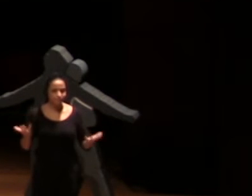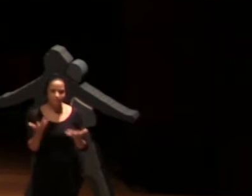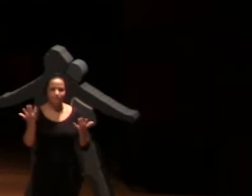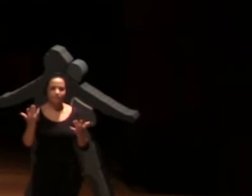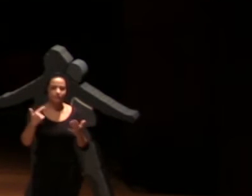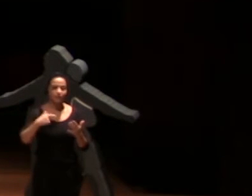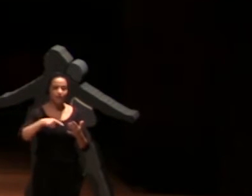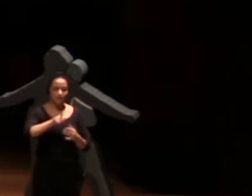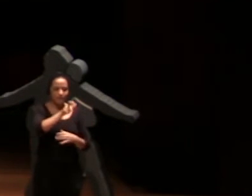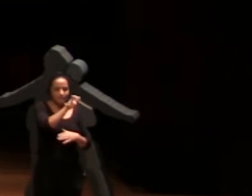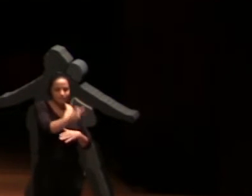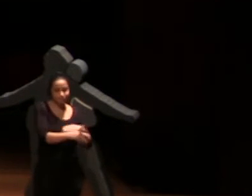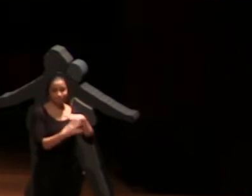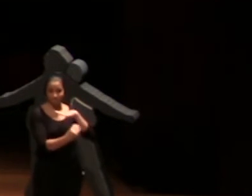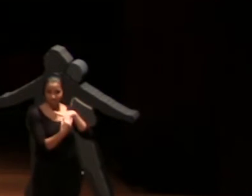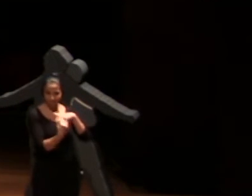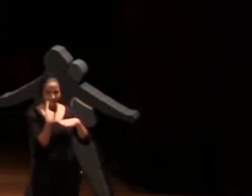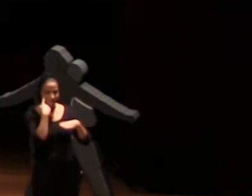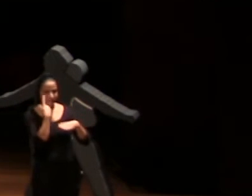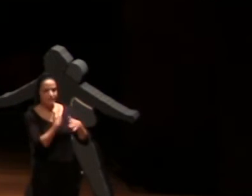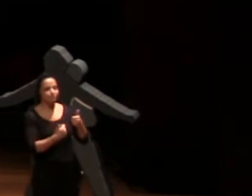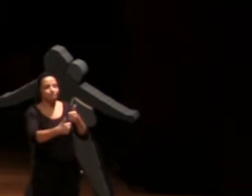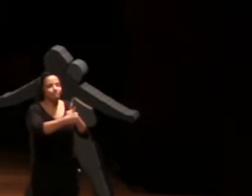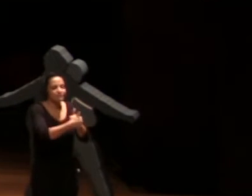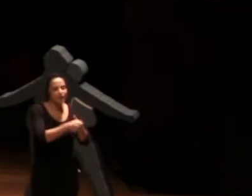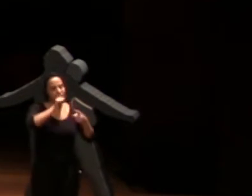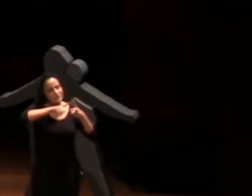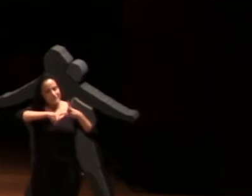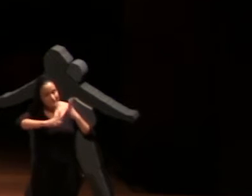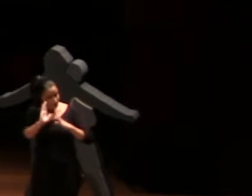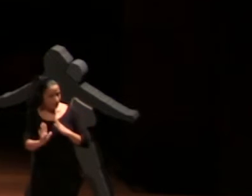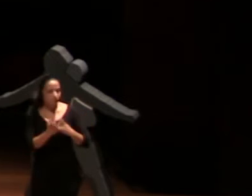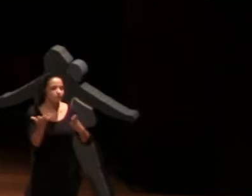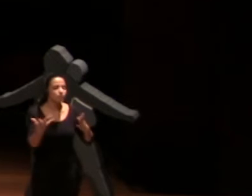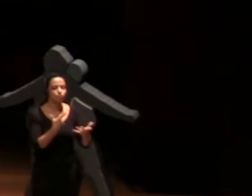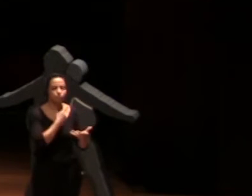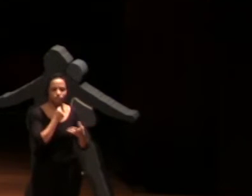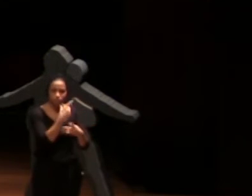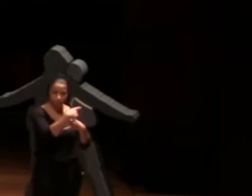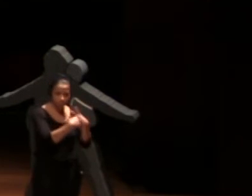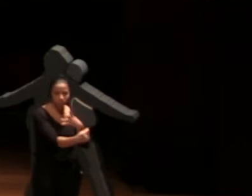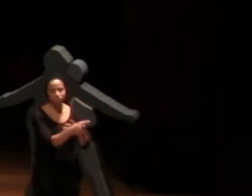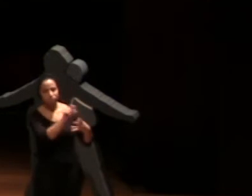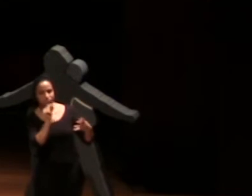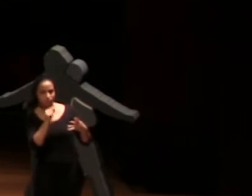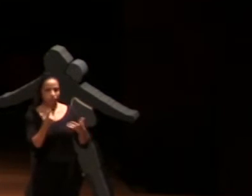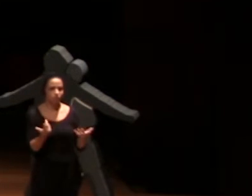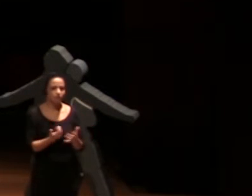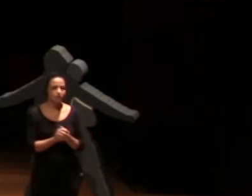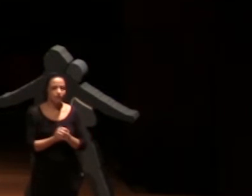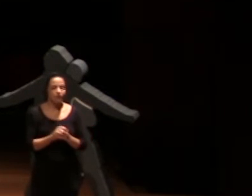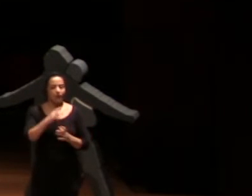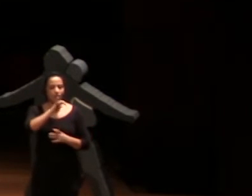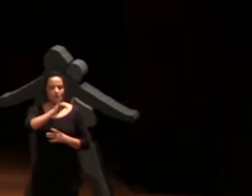da lugar a la preferencia del paciente. Y por último, pues un poco esa consecuencia que tiene el tratamiento o esa consecuencia que